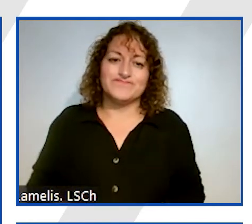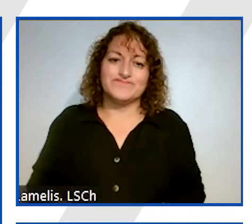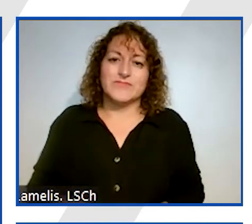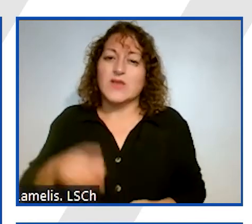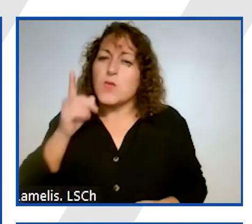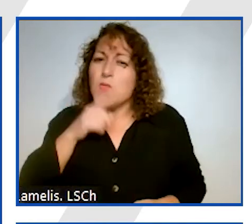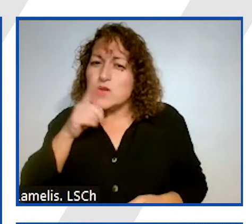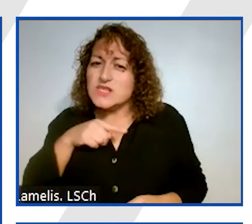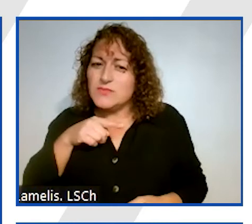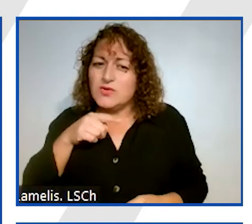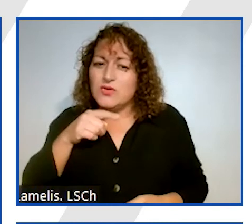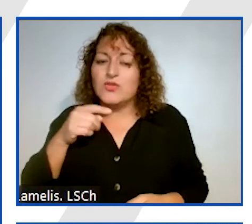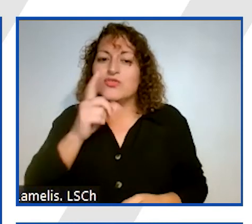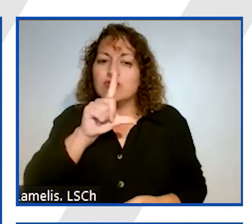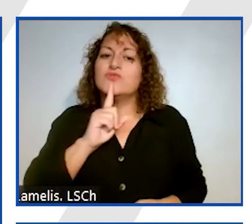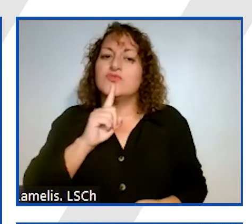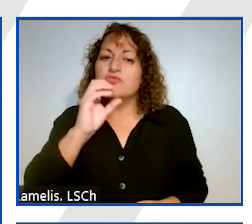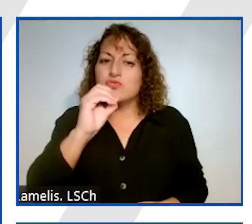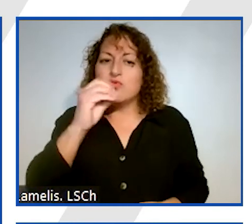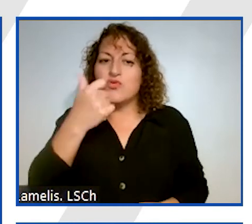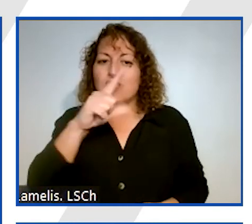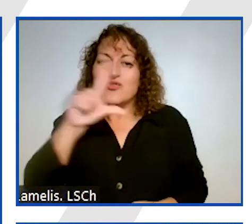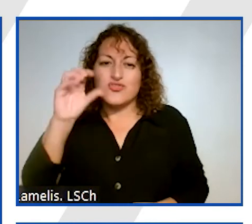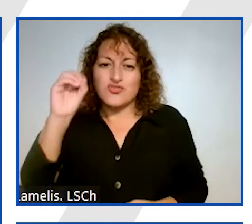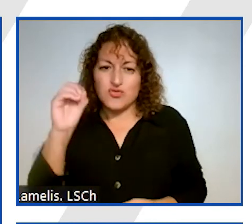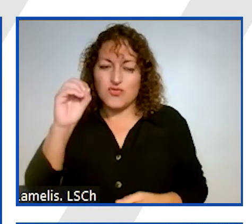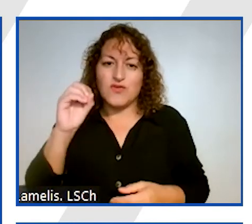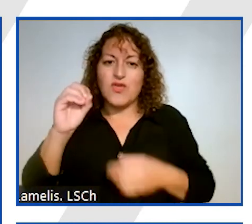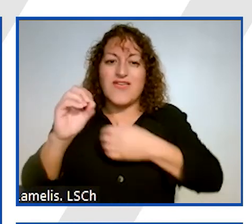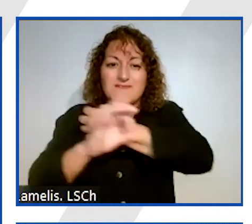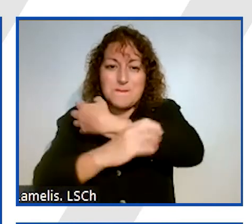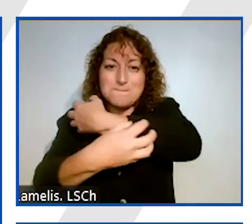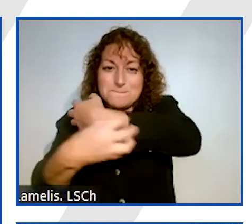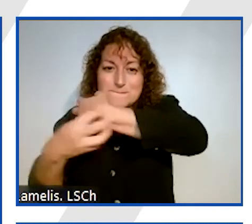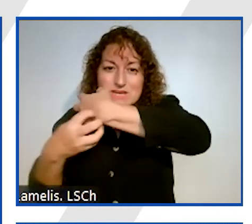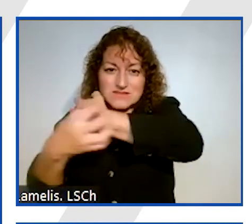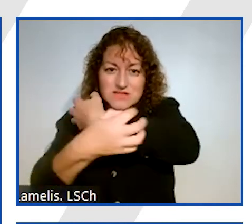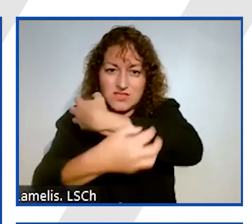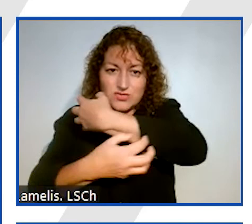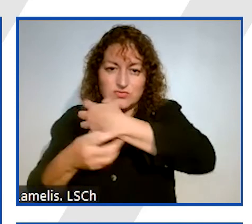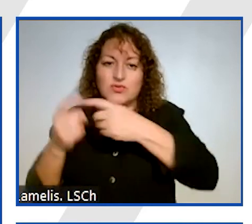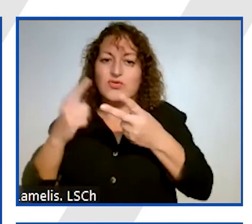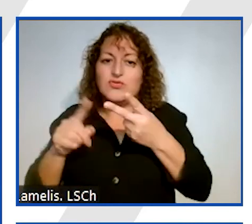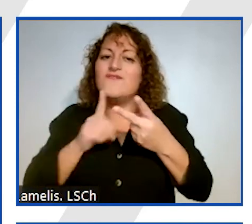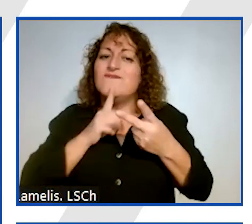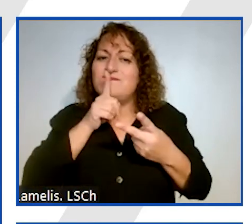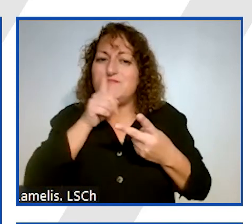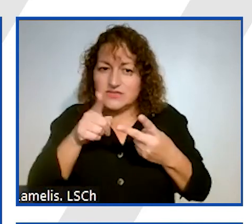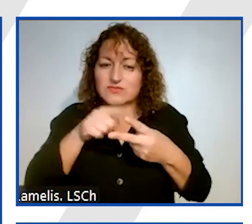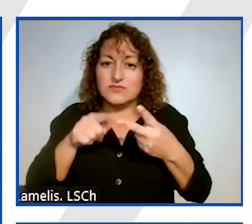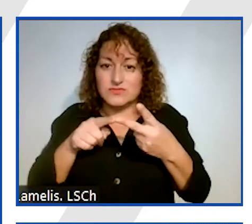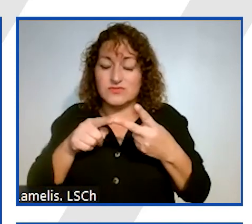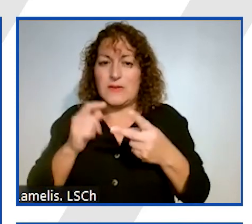al último, al toyo manchado y al toyo fino, que son exclusivos de Chile. No existen en ningún otro lado, pero nos